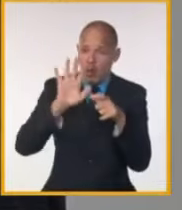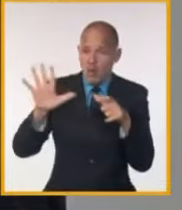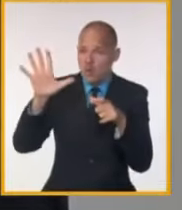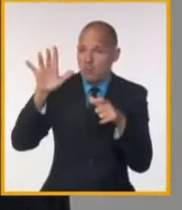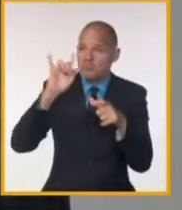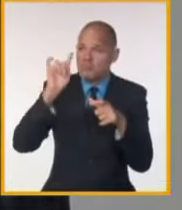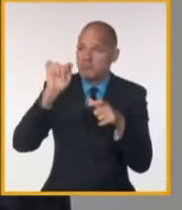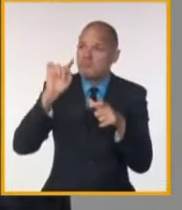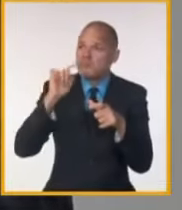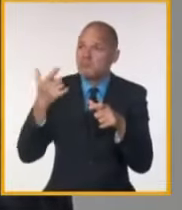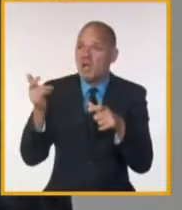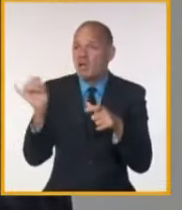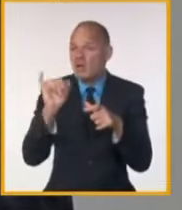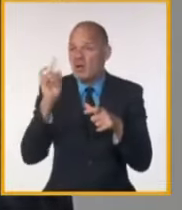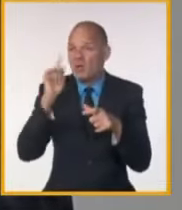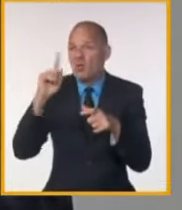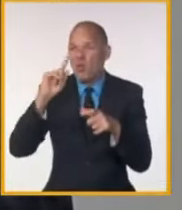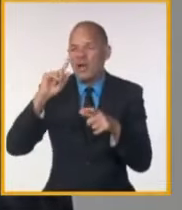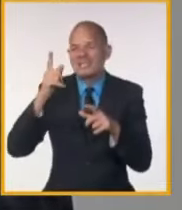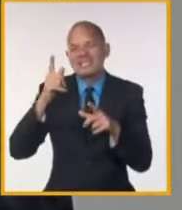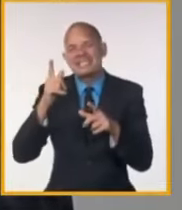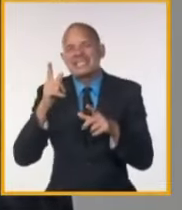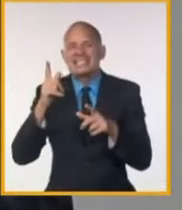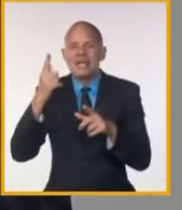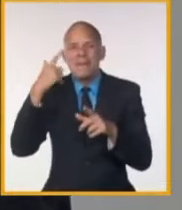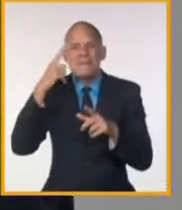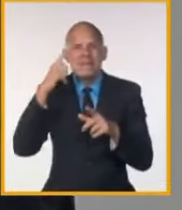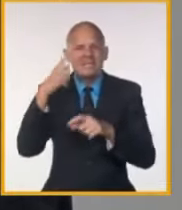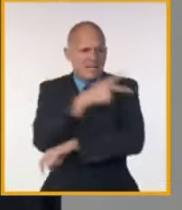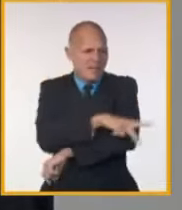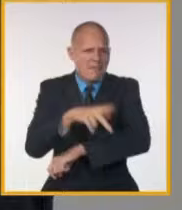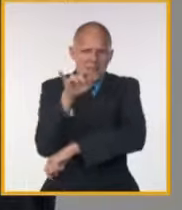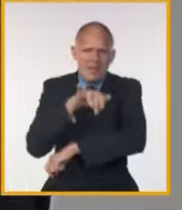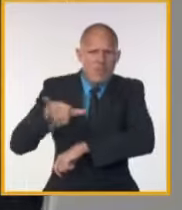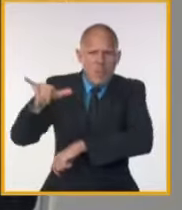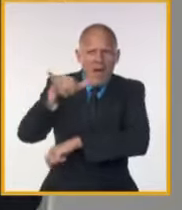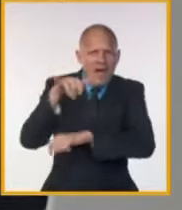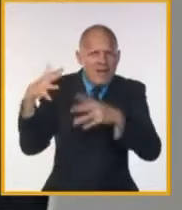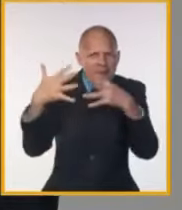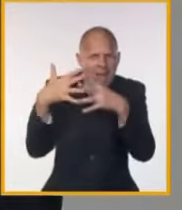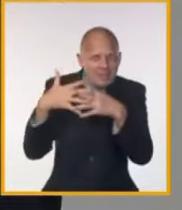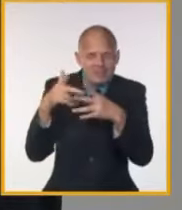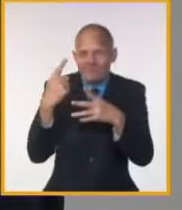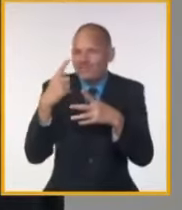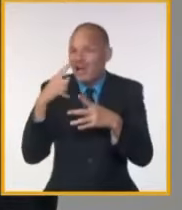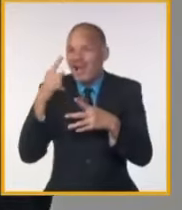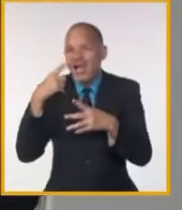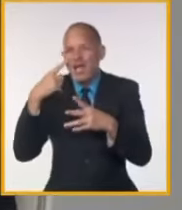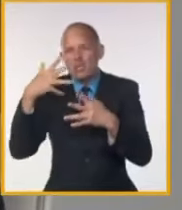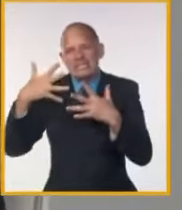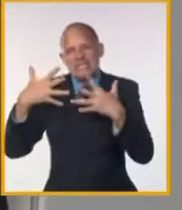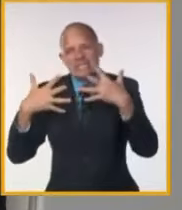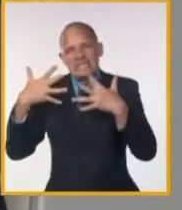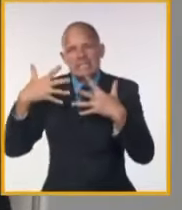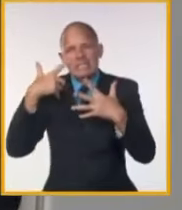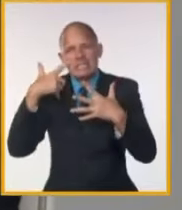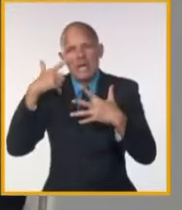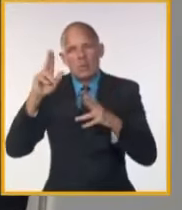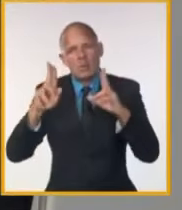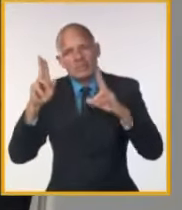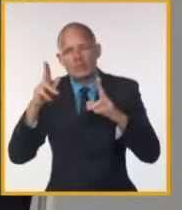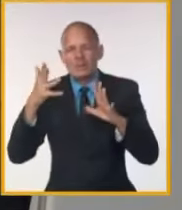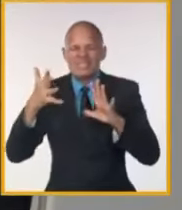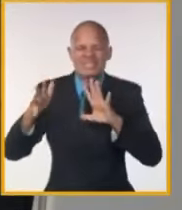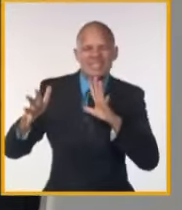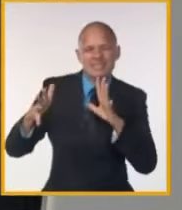problema Palestina está fracturada Eh entonces todo esto este no lo interesante y lo